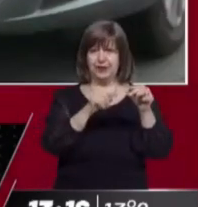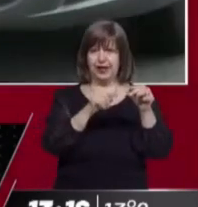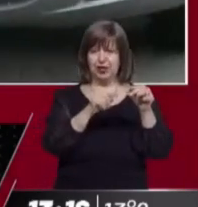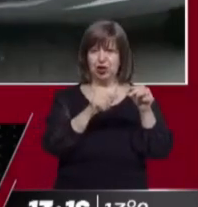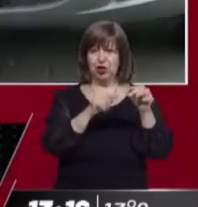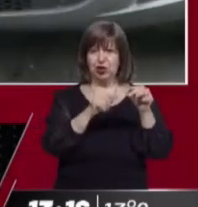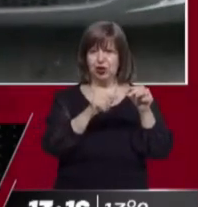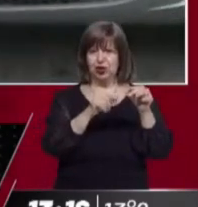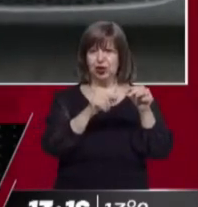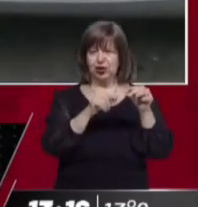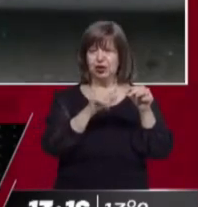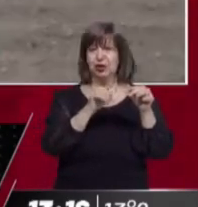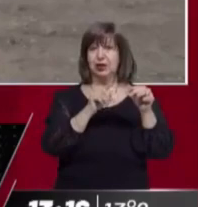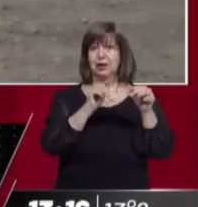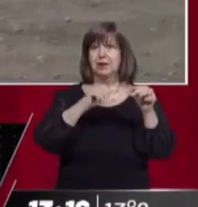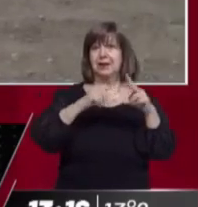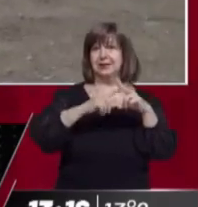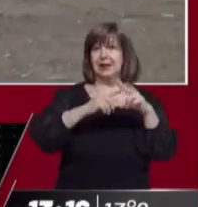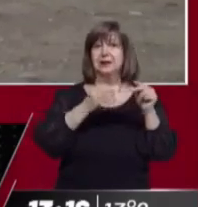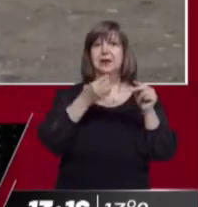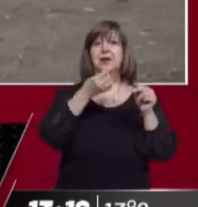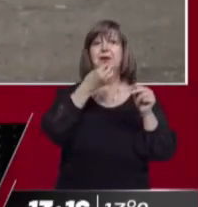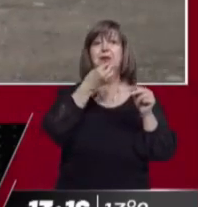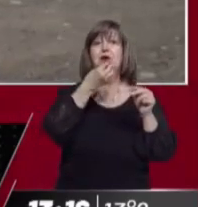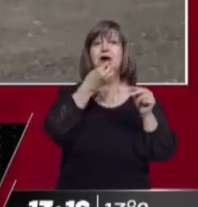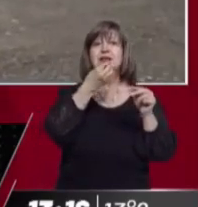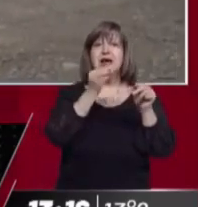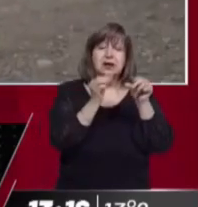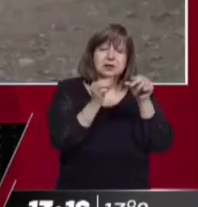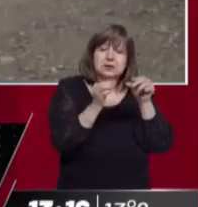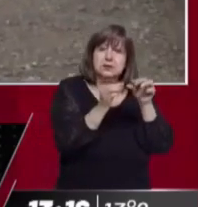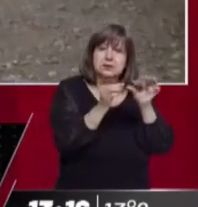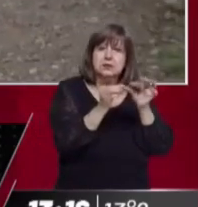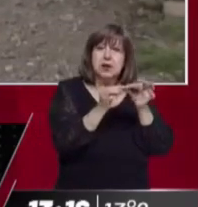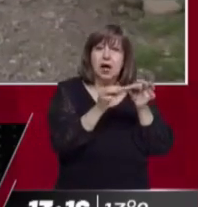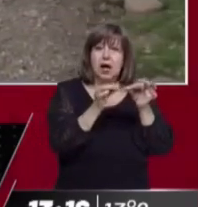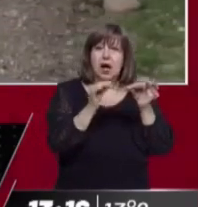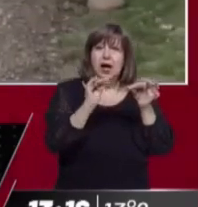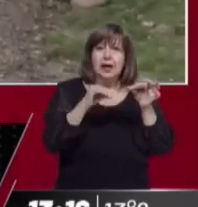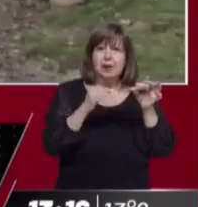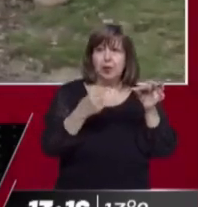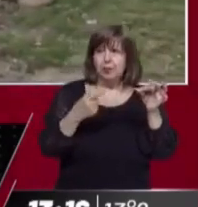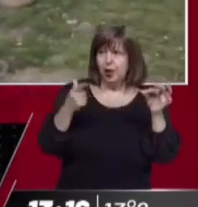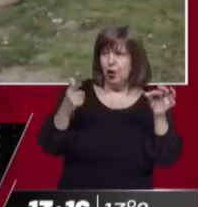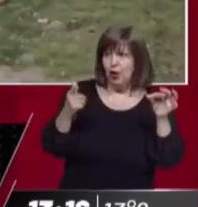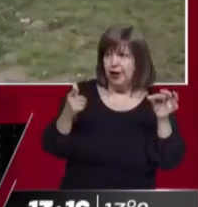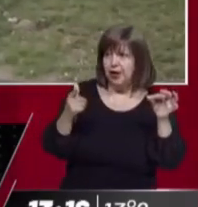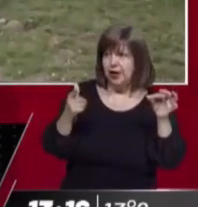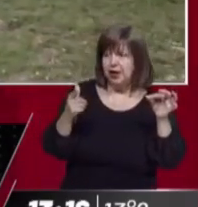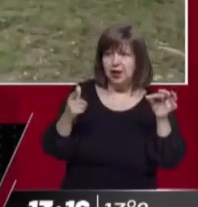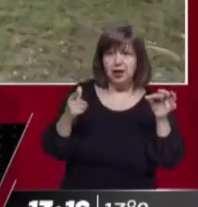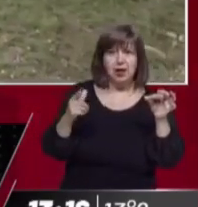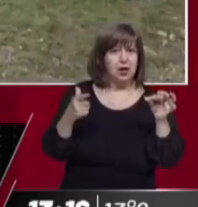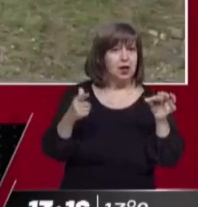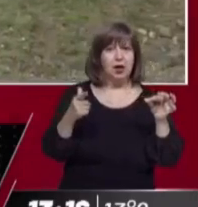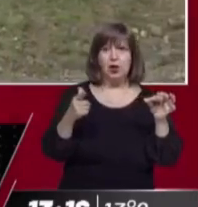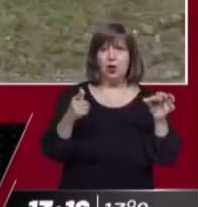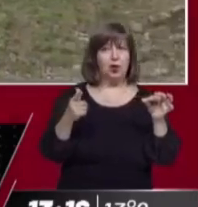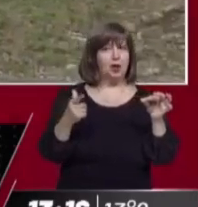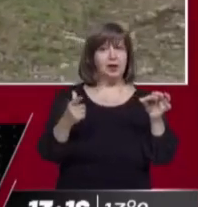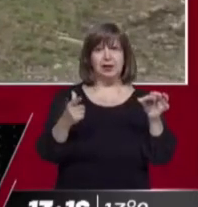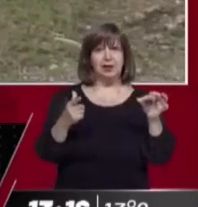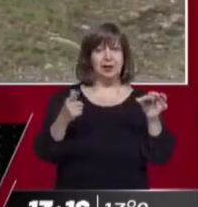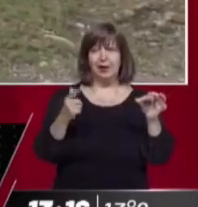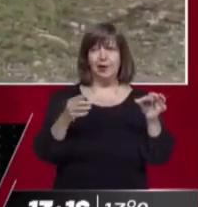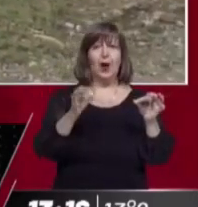necesitan eh tener boquillas necesitan haber muchos equipos y no no hay no no hay no hay no hay no hay suficiente cantidad de